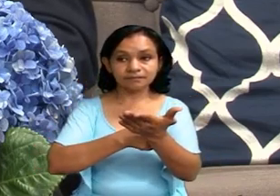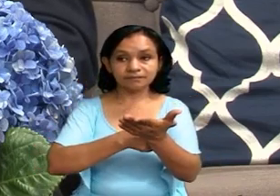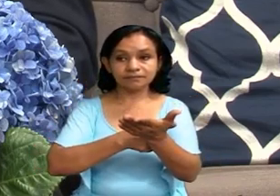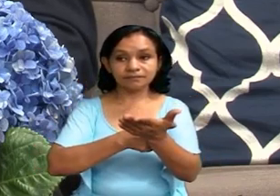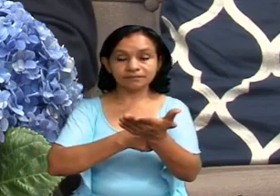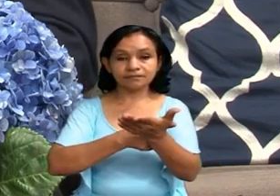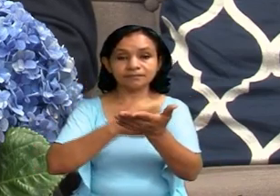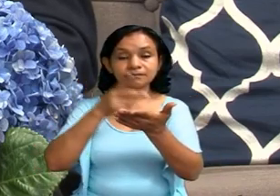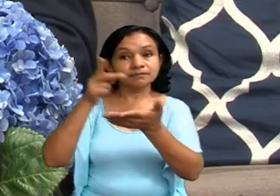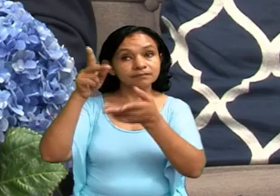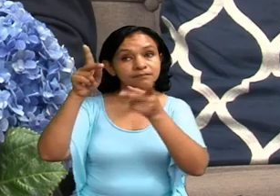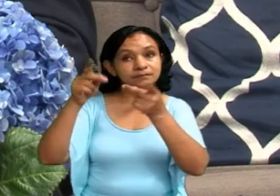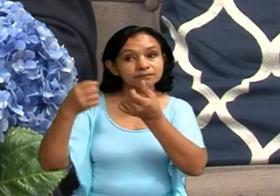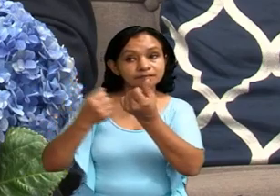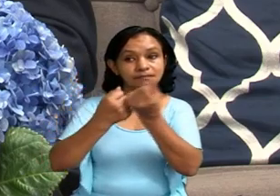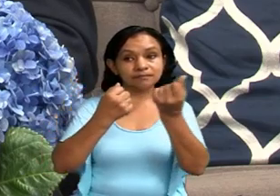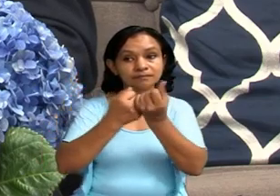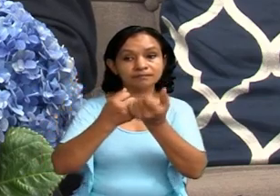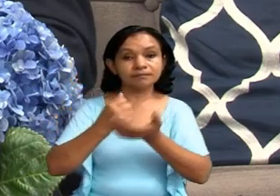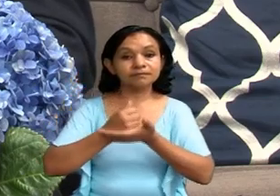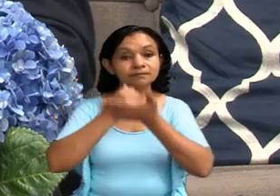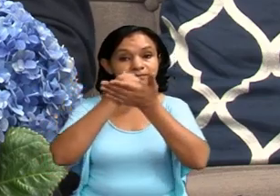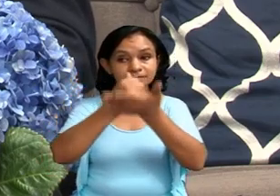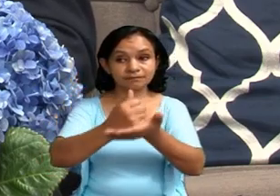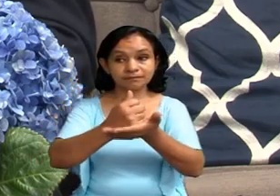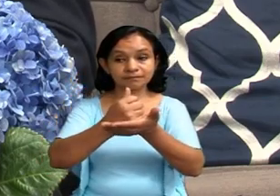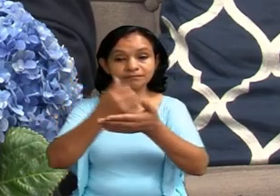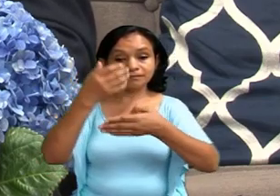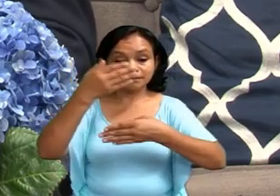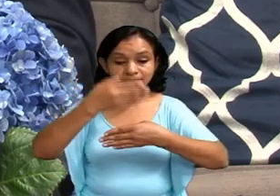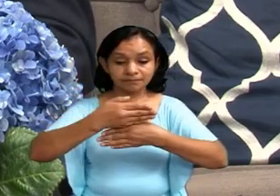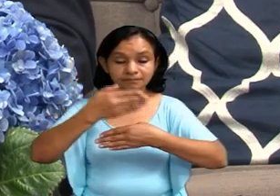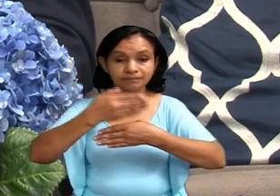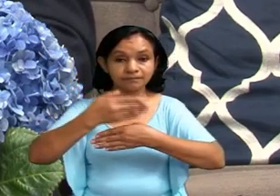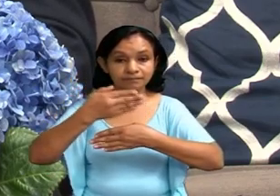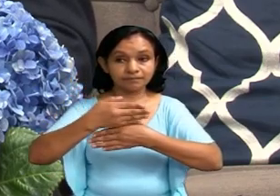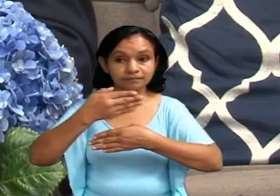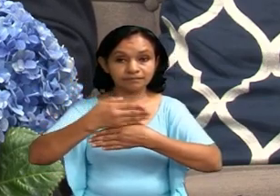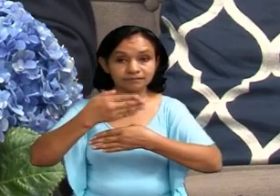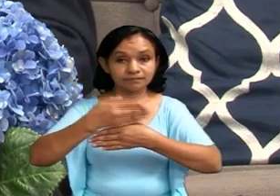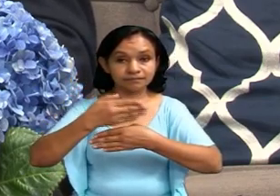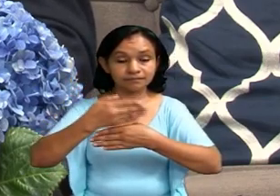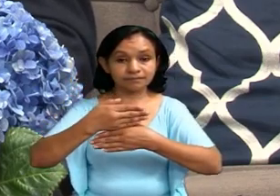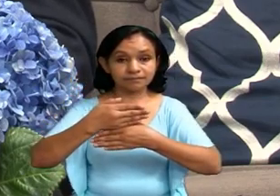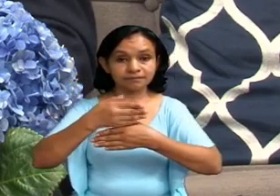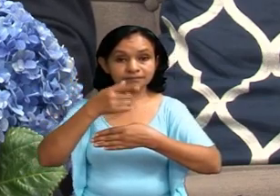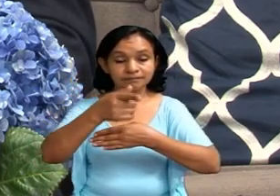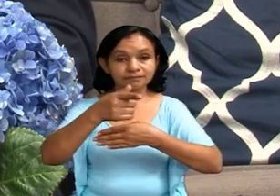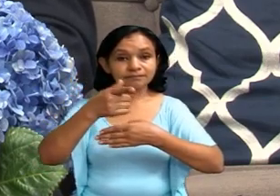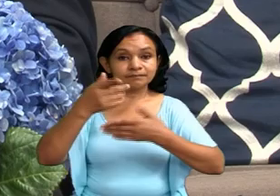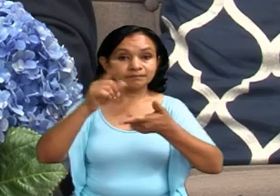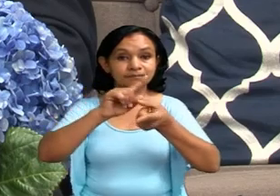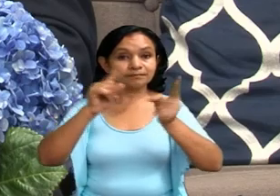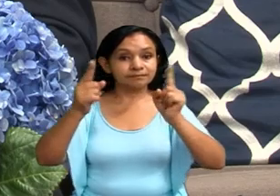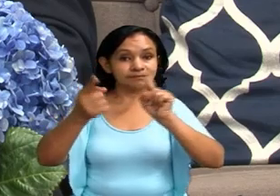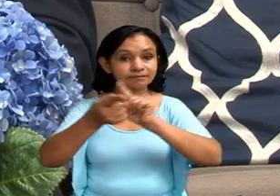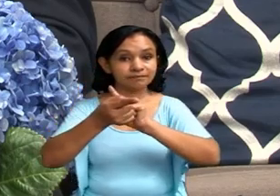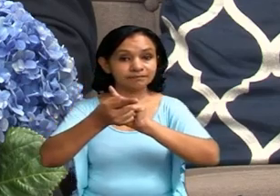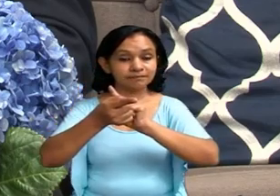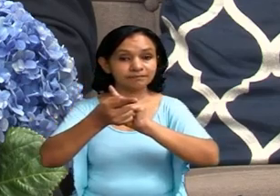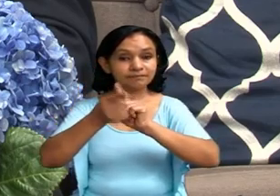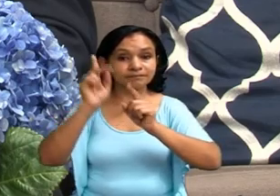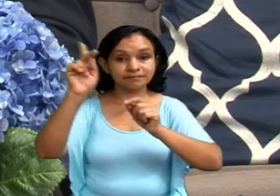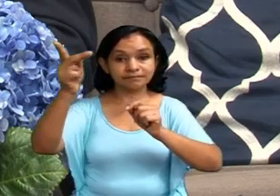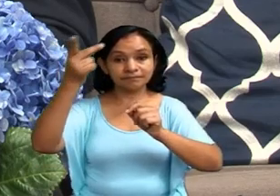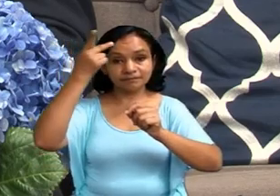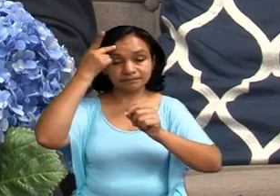un donante que nos ha permitido pues que el teatro pueda entrar a esa línea y política